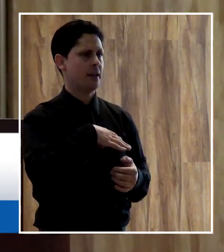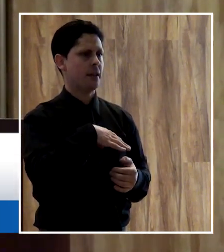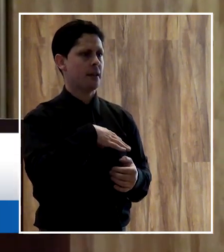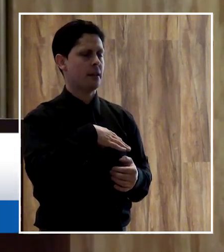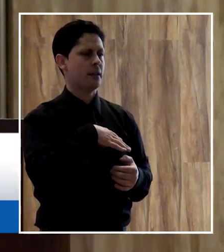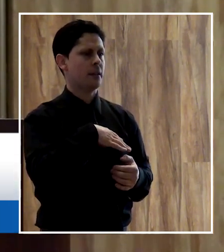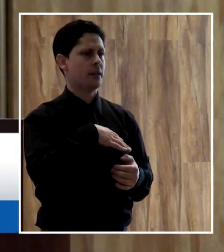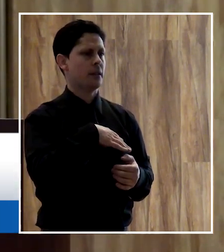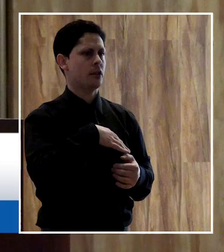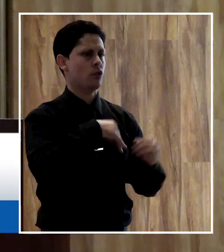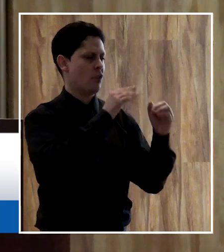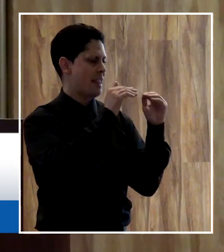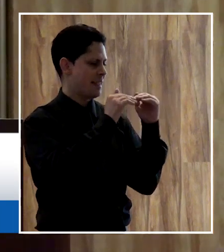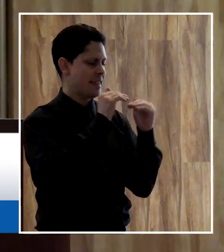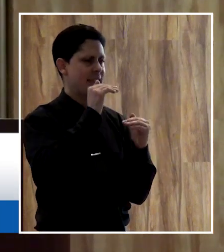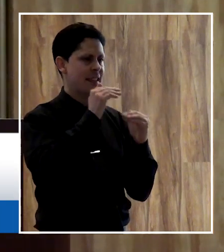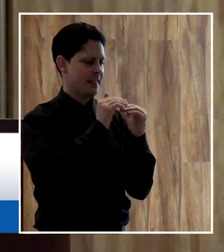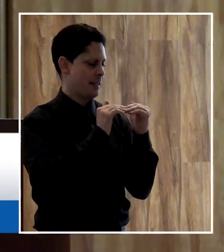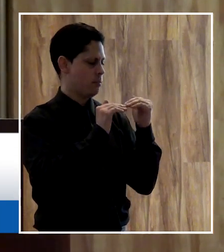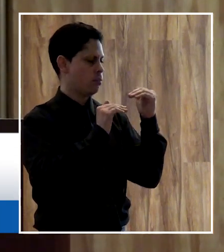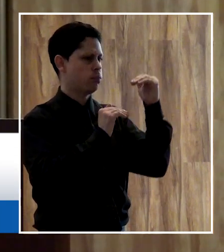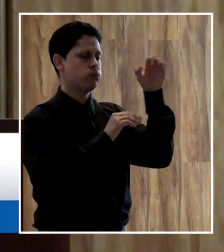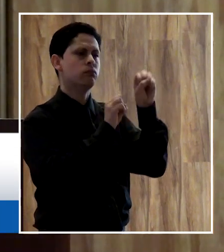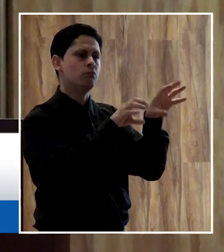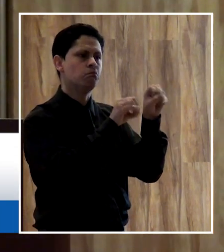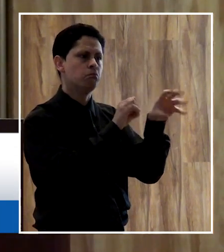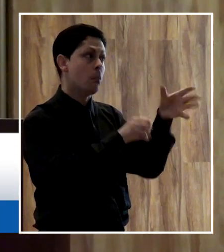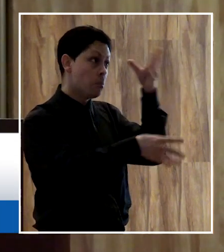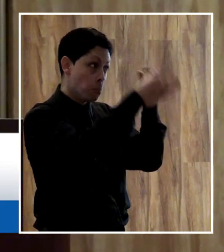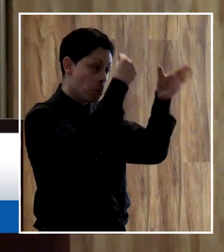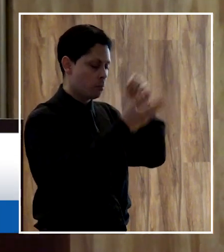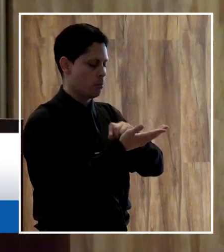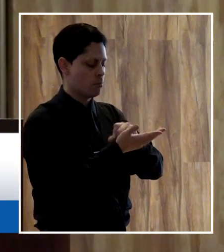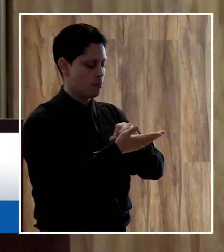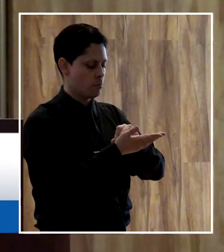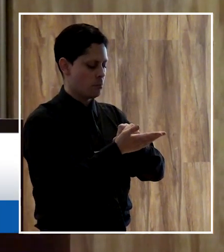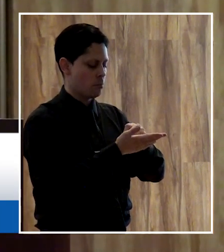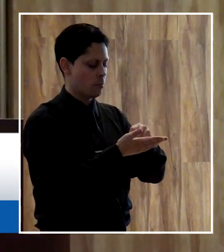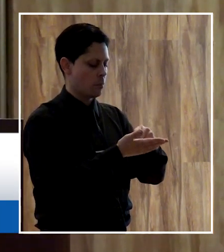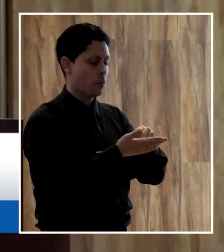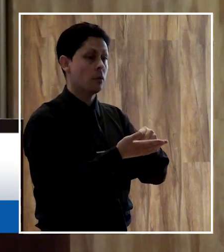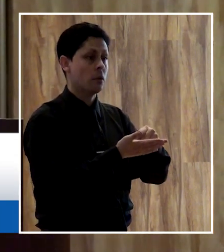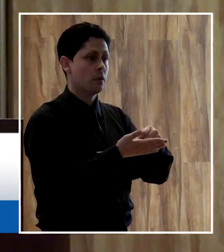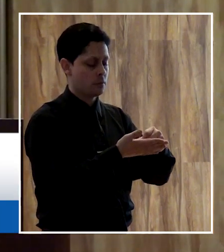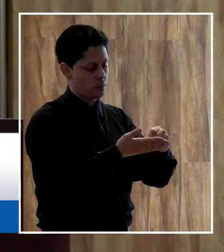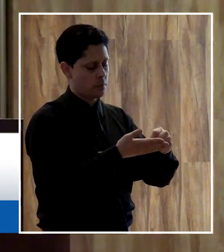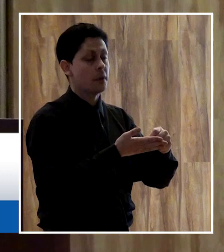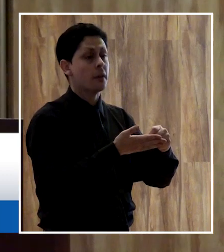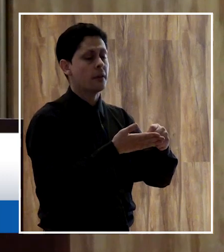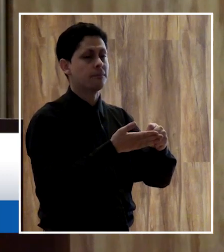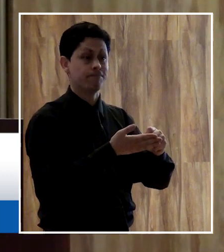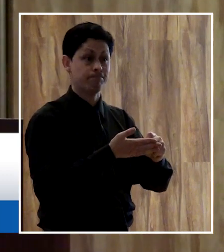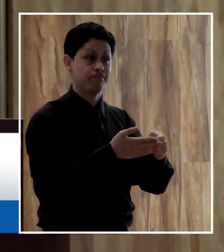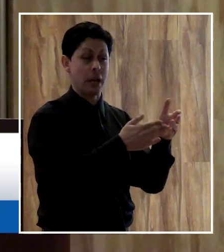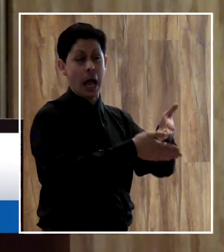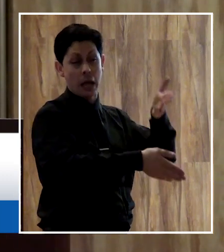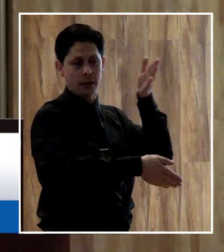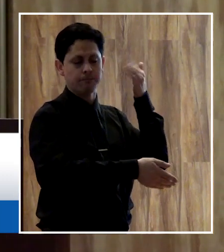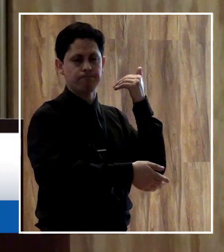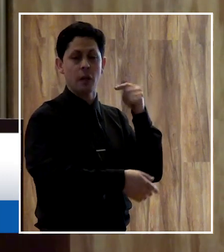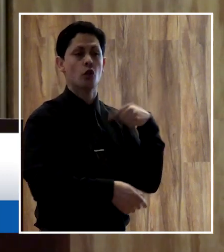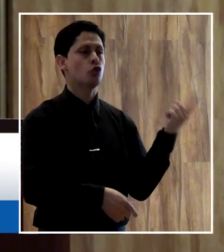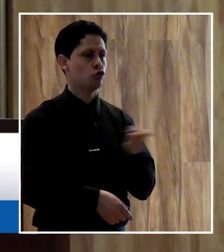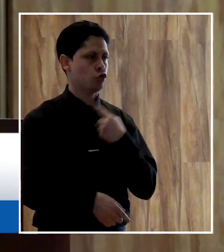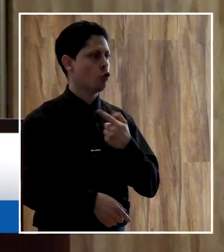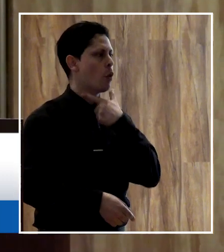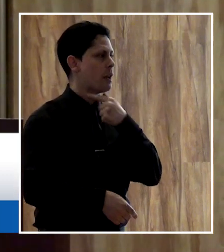con ciertos niveles de desarrollo y de alfabetización. Nosotros queremos, en el día de